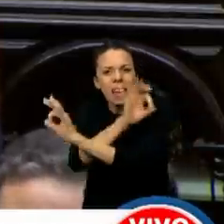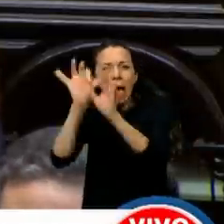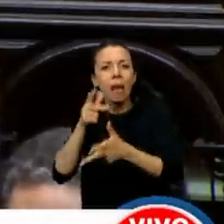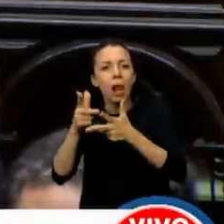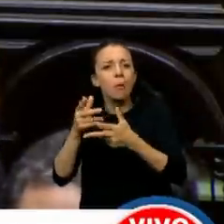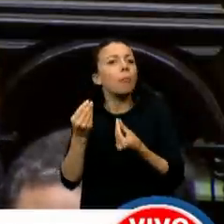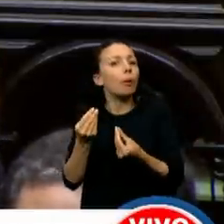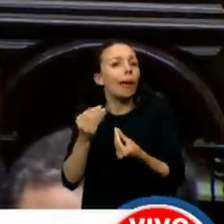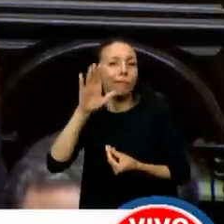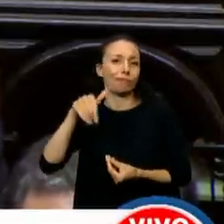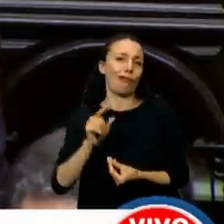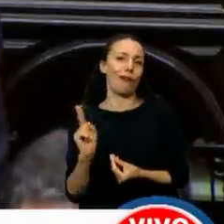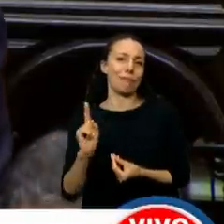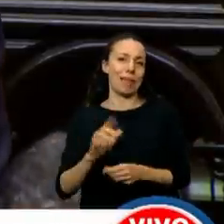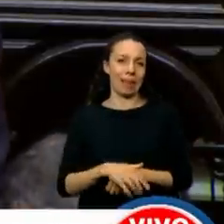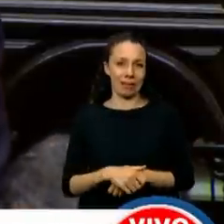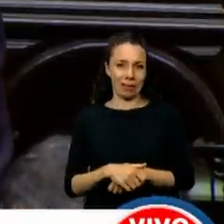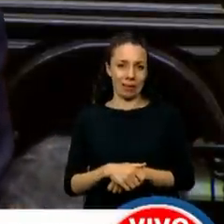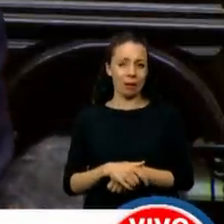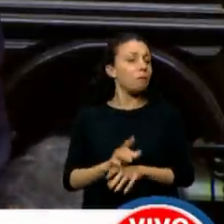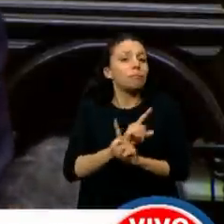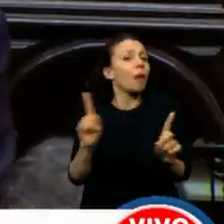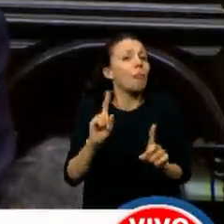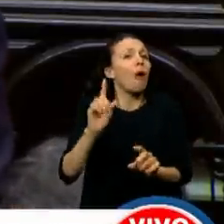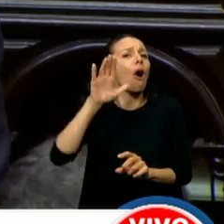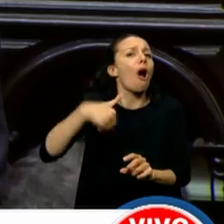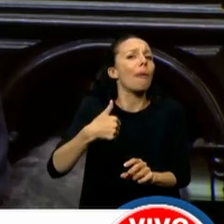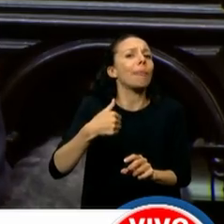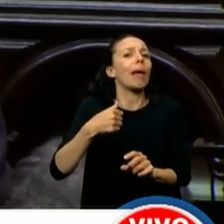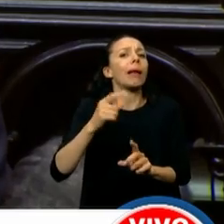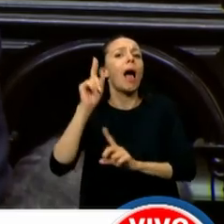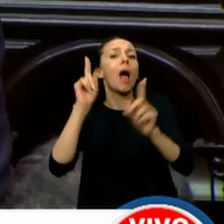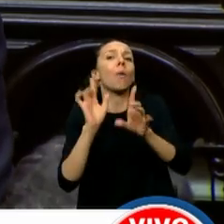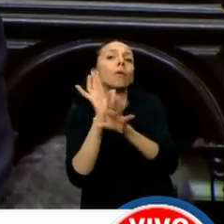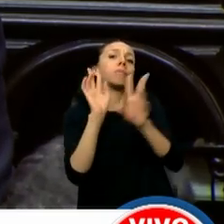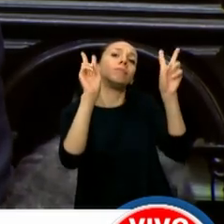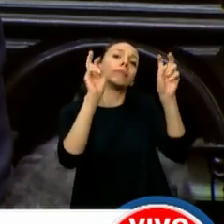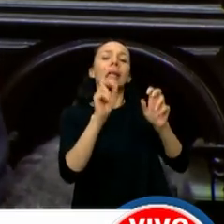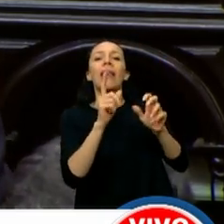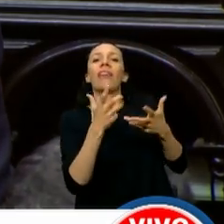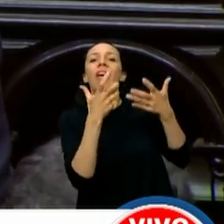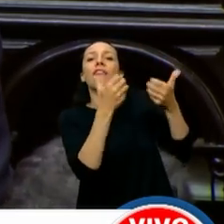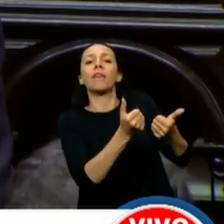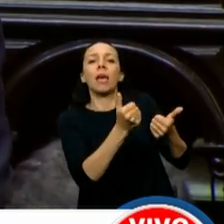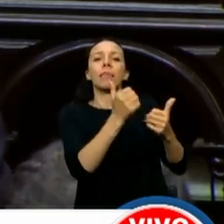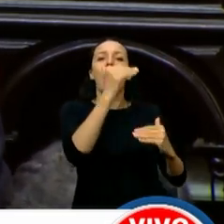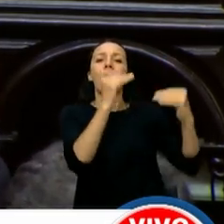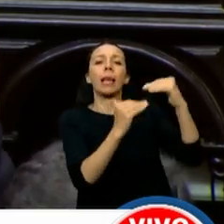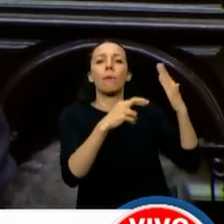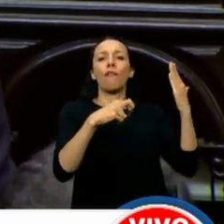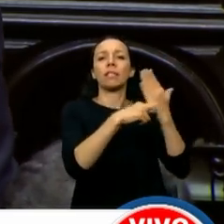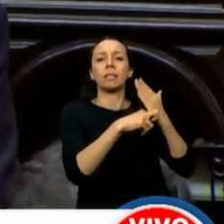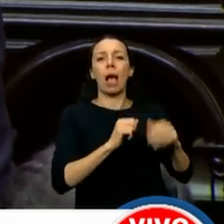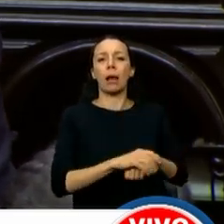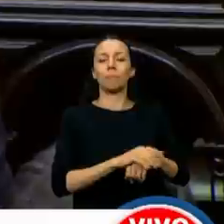conviene como tampoco le conviene a los supuestos defensores del equilibrio fiscal desde la